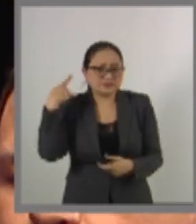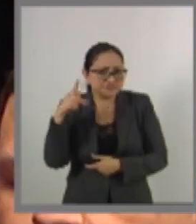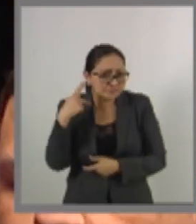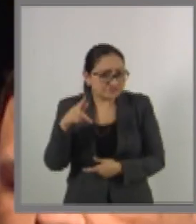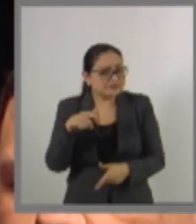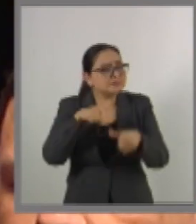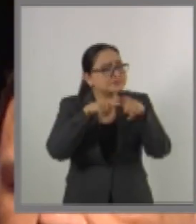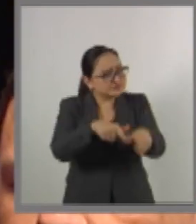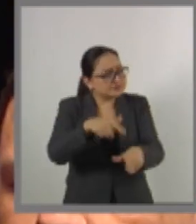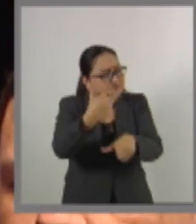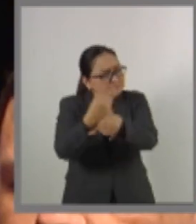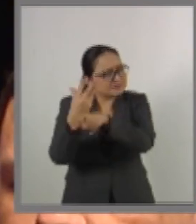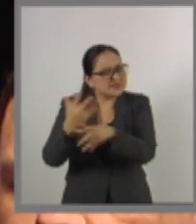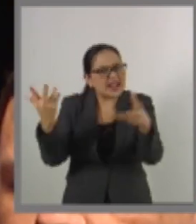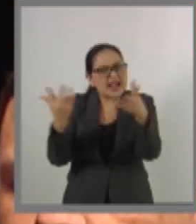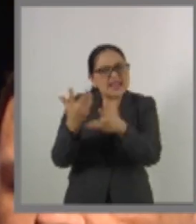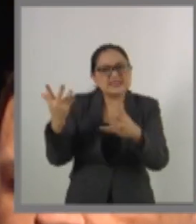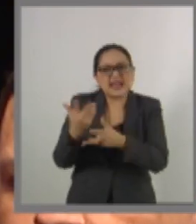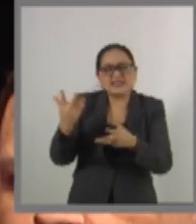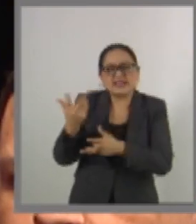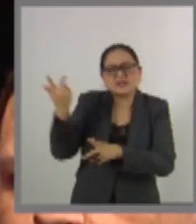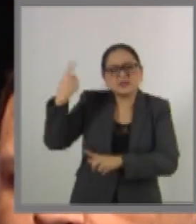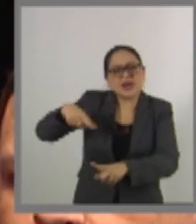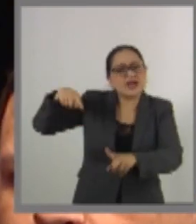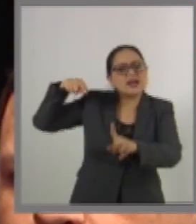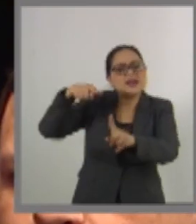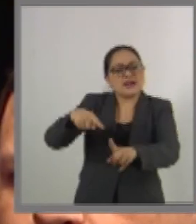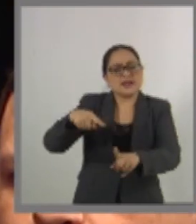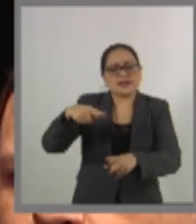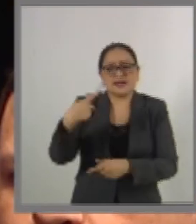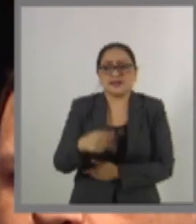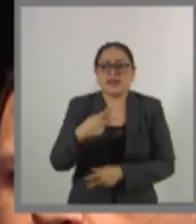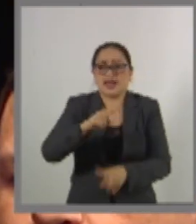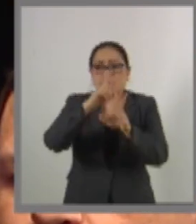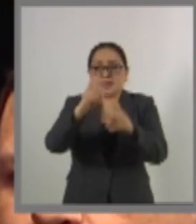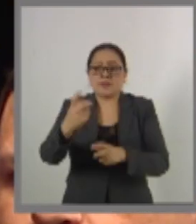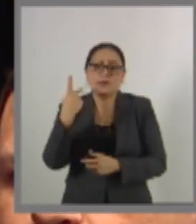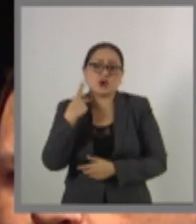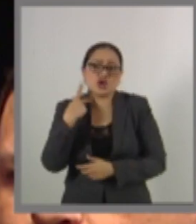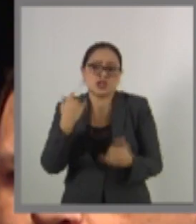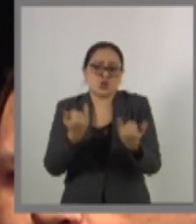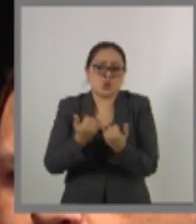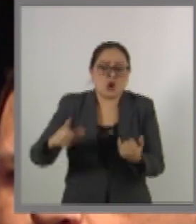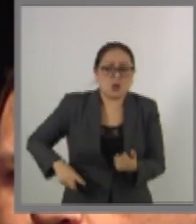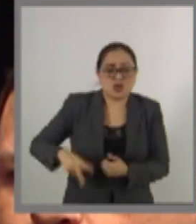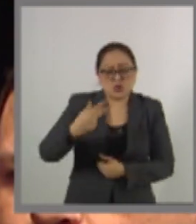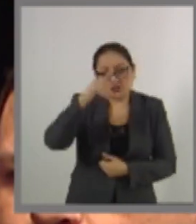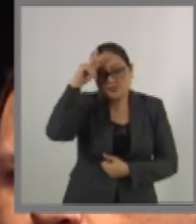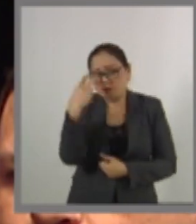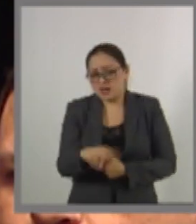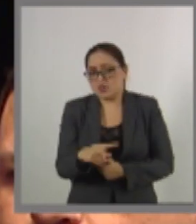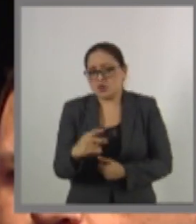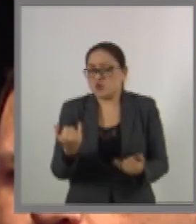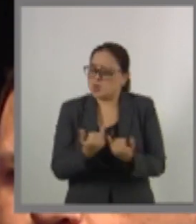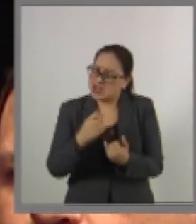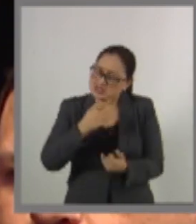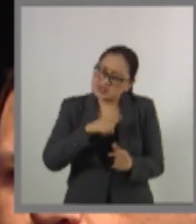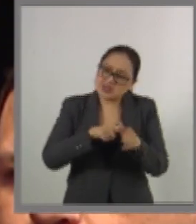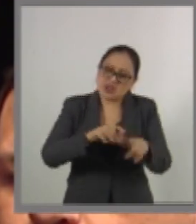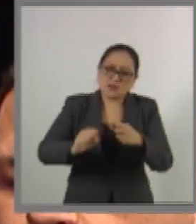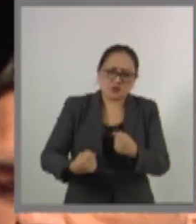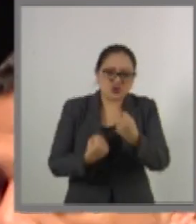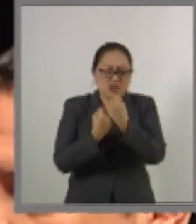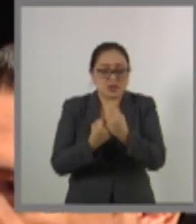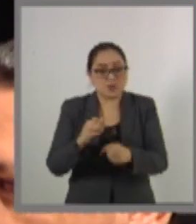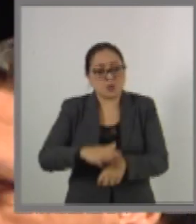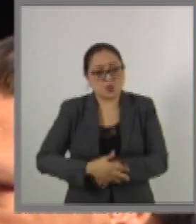va a continuar construyendo por que el quehacer político y la democracia de este país se sigan fortaleciendo. Y